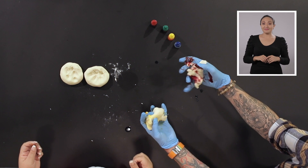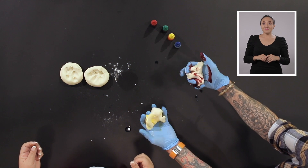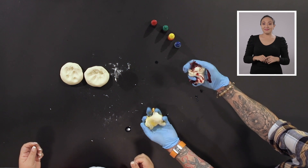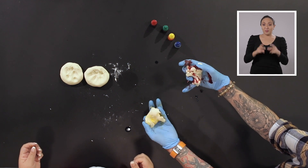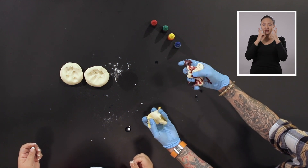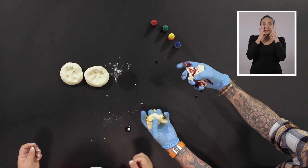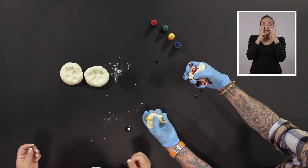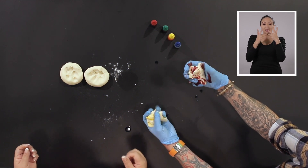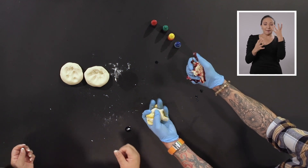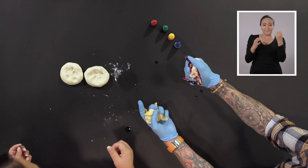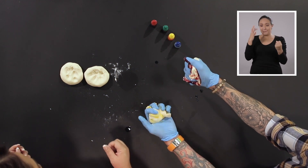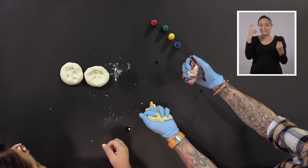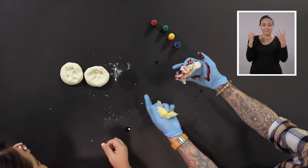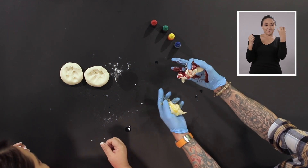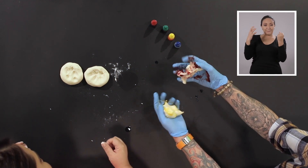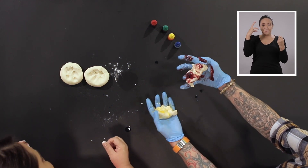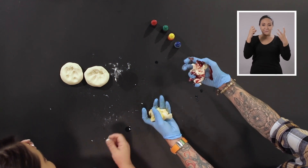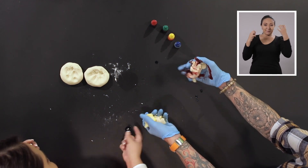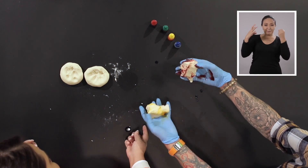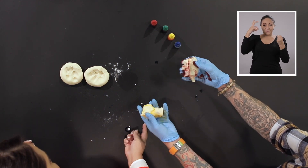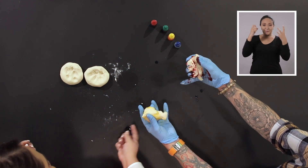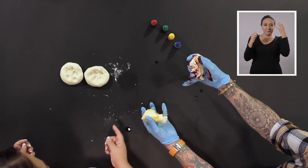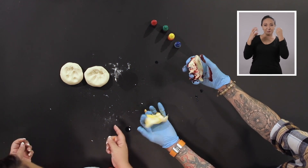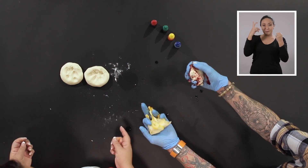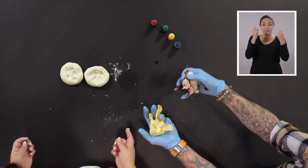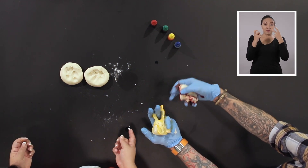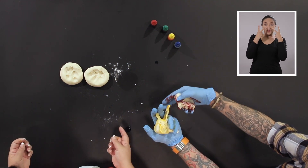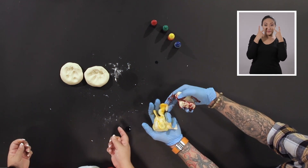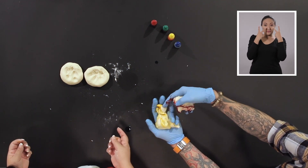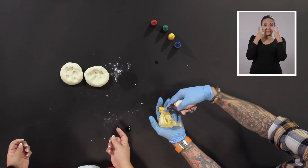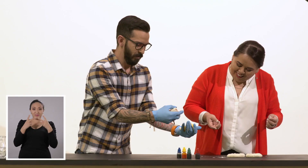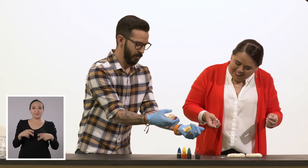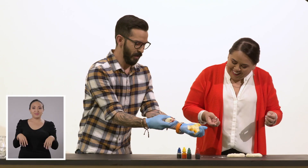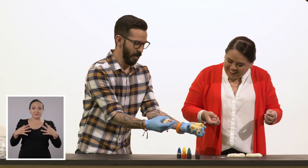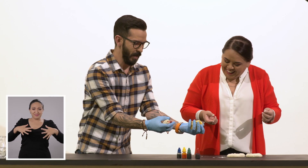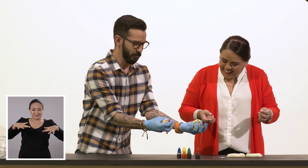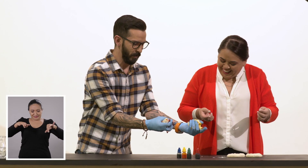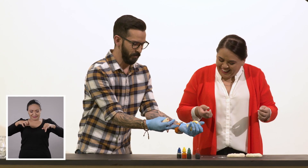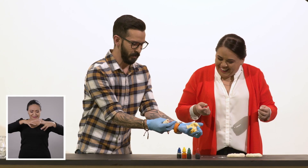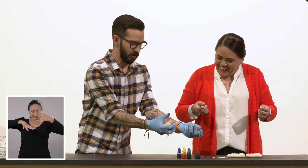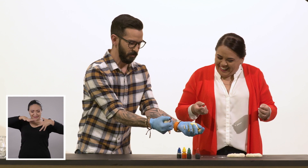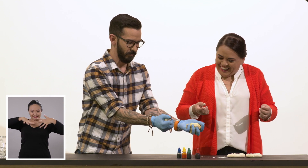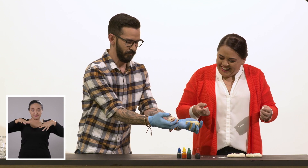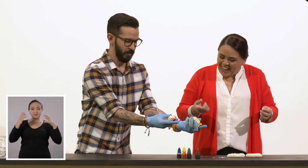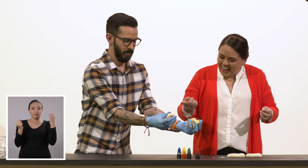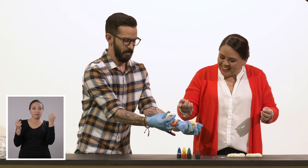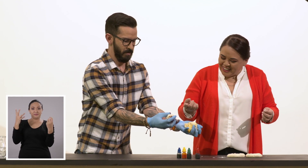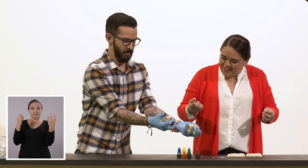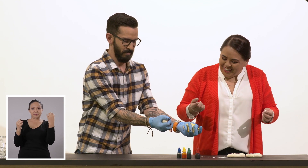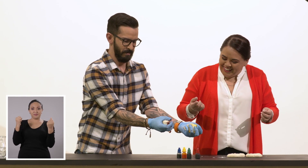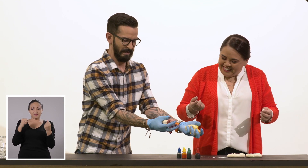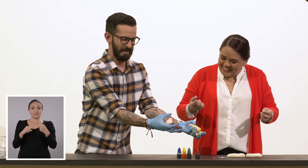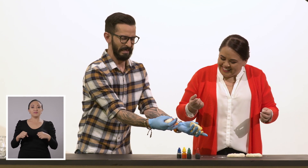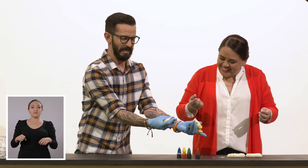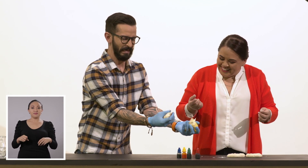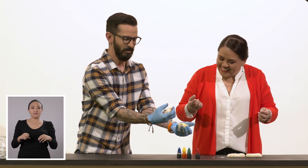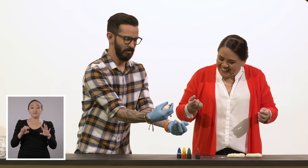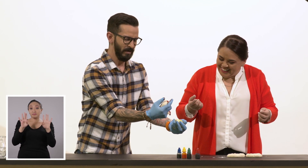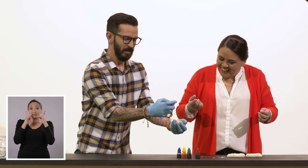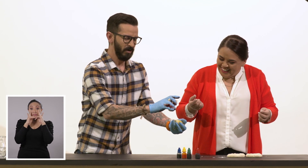ver qué pasa, chicos y chicas. Esto es la zona Mira que no se te vaya a caer. Experimentación. ¿Allá también?